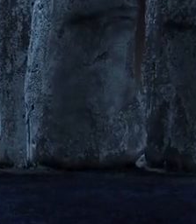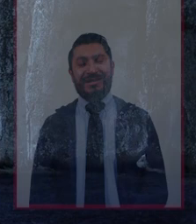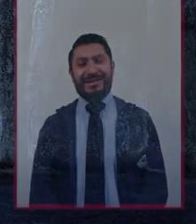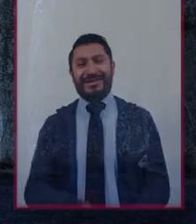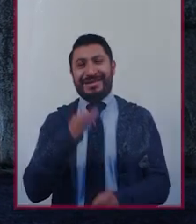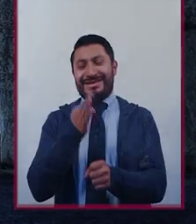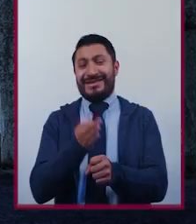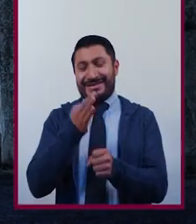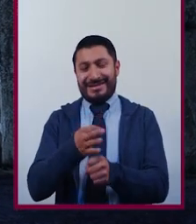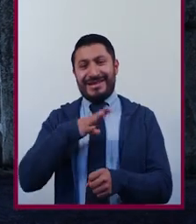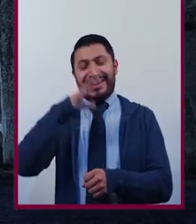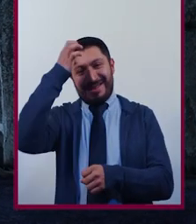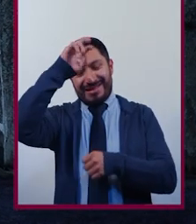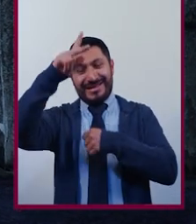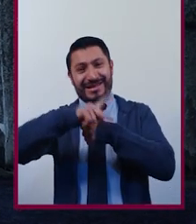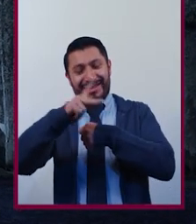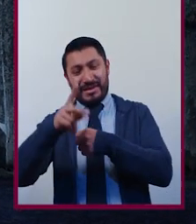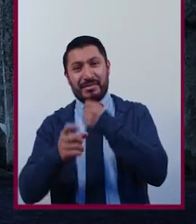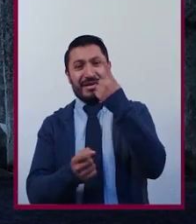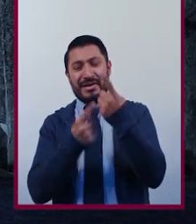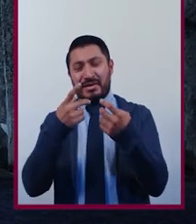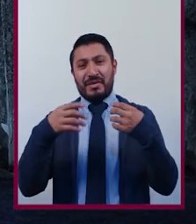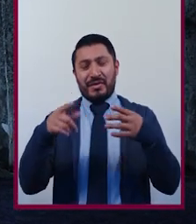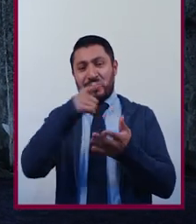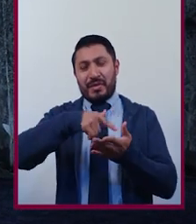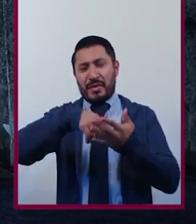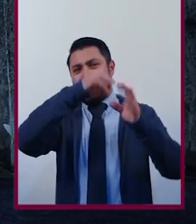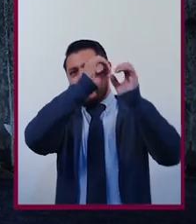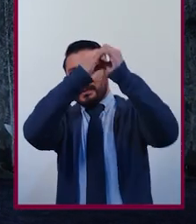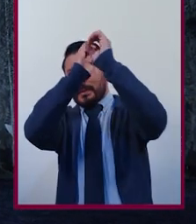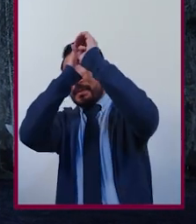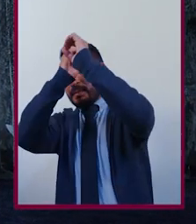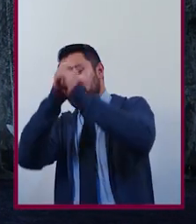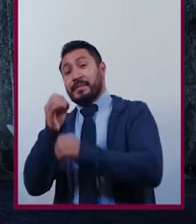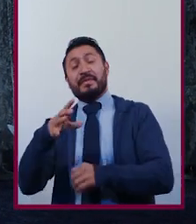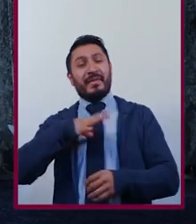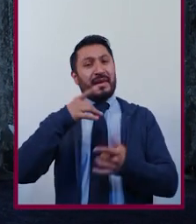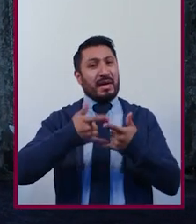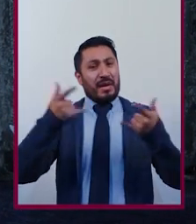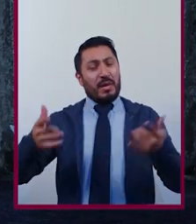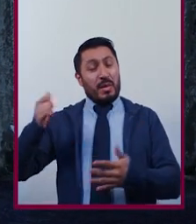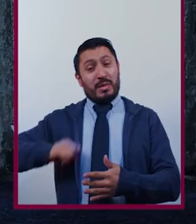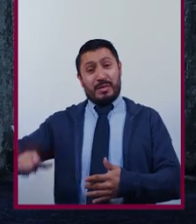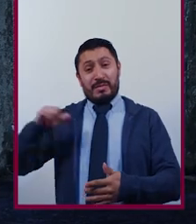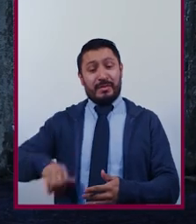Actualmente sobreviven en Europa algunos observatorios astronómicos que datan de la prehistoria.